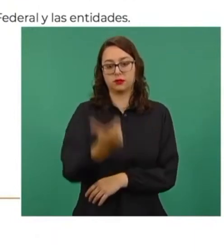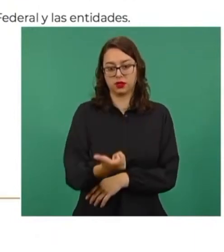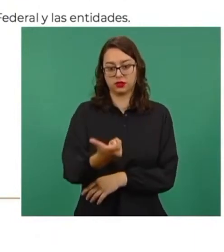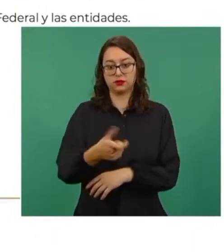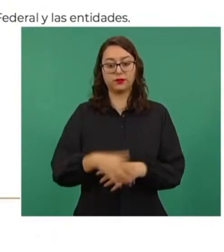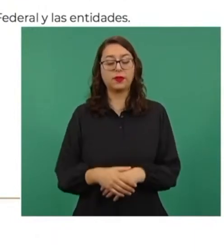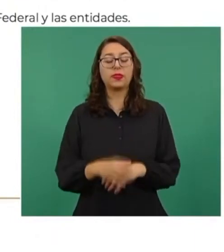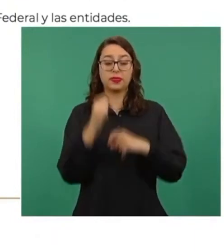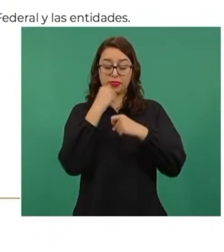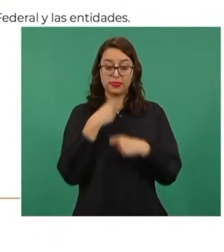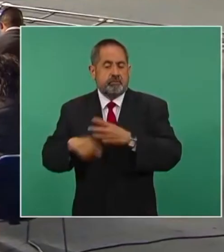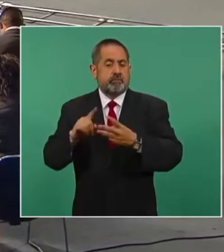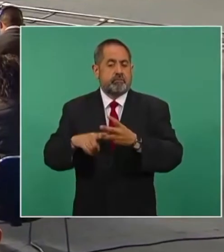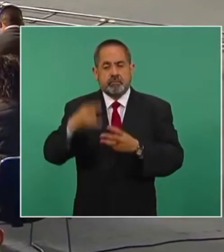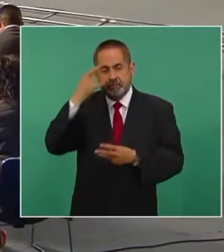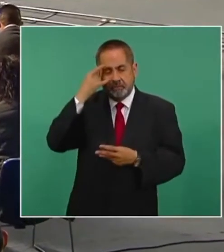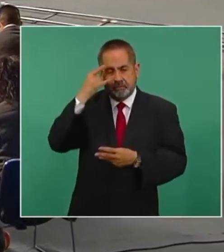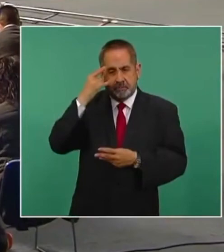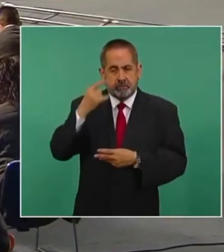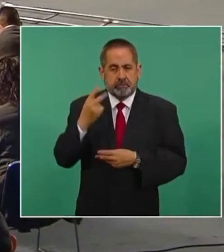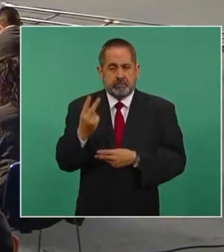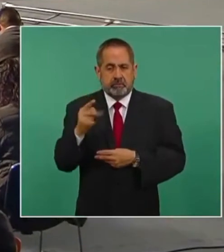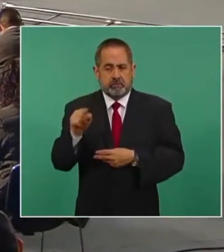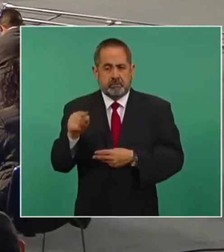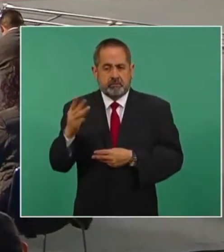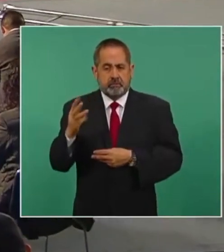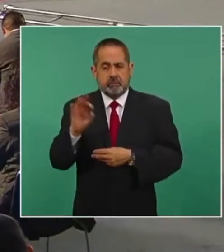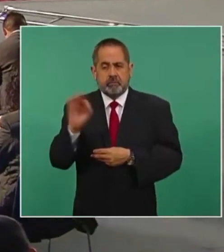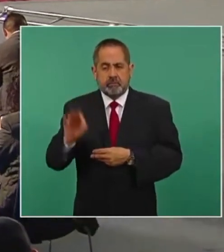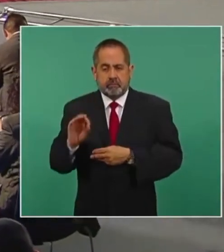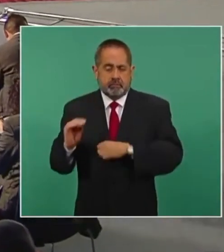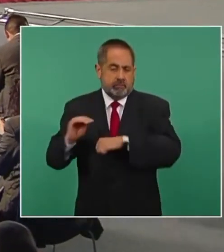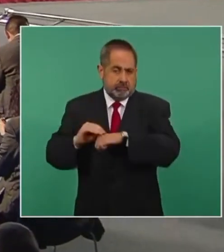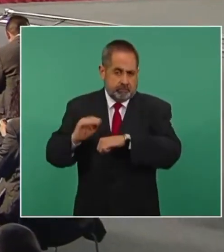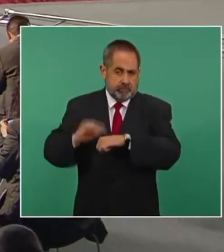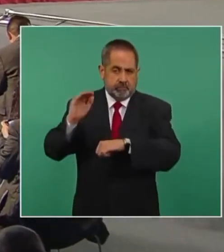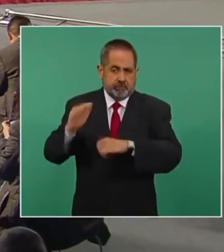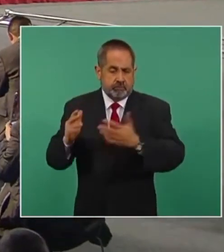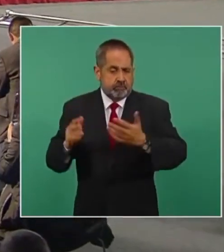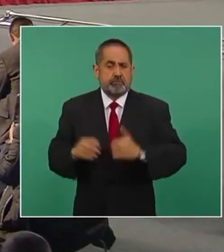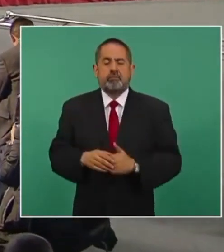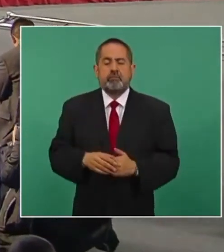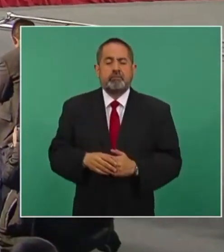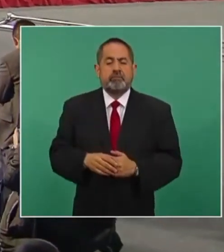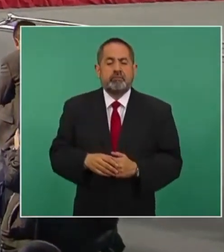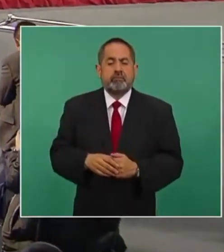2.014.183.5 millones de pesos, mientras que el presupuesto para el 2022 se prevé que ascienda a